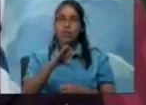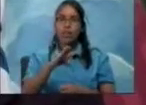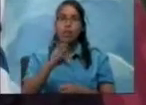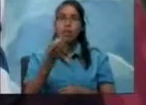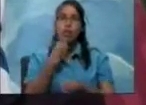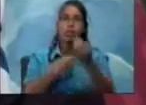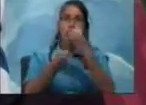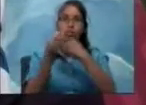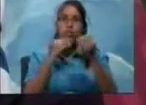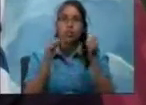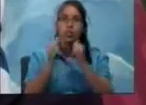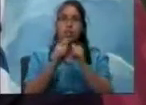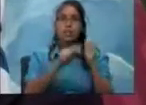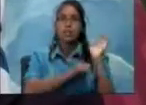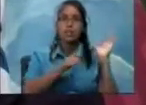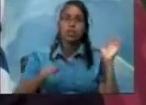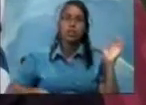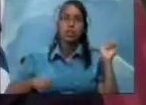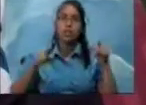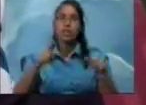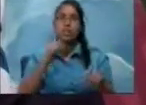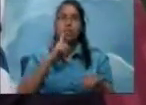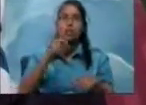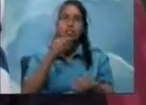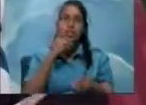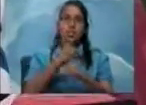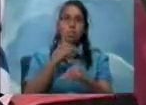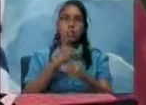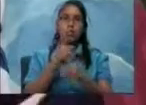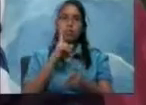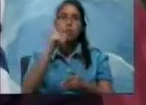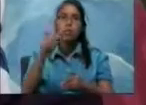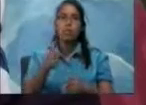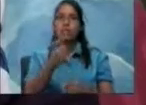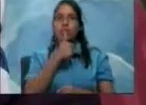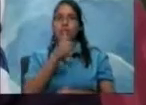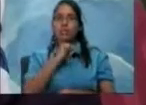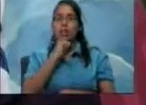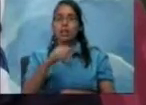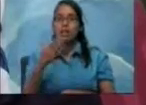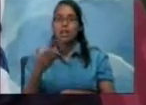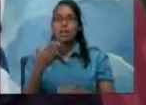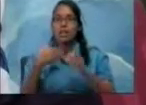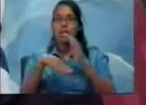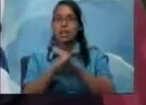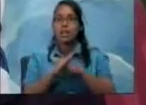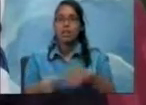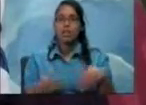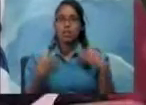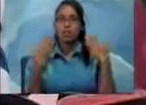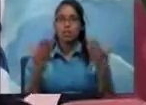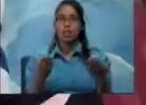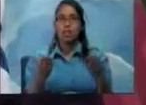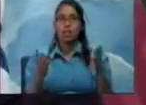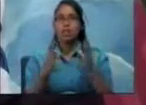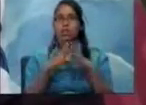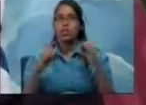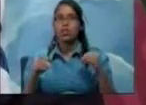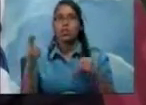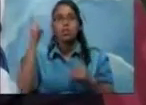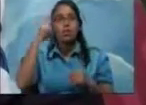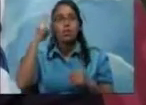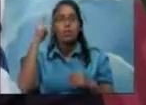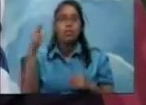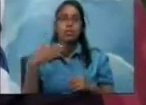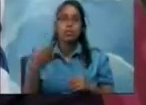con el señor este discípulo le pregunta al Señor Quién era el que le iba entregar todos sabemos